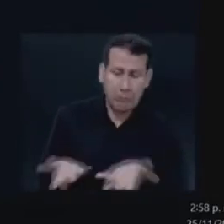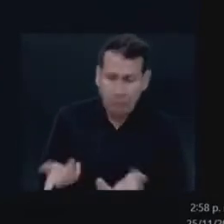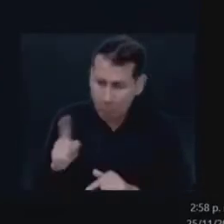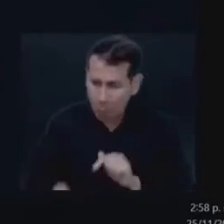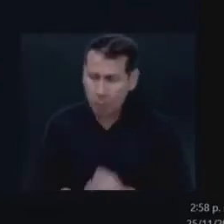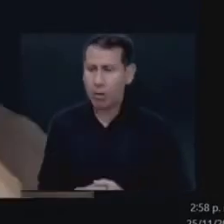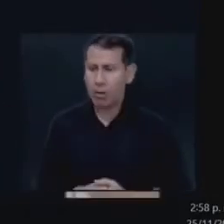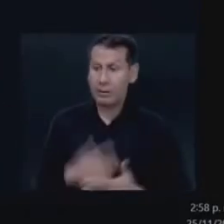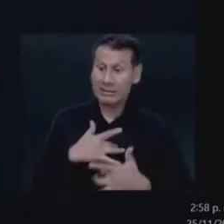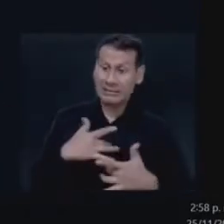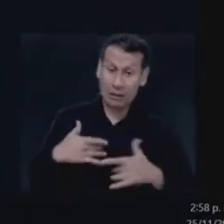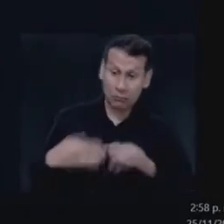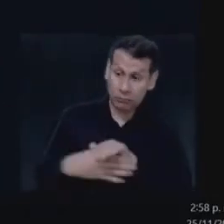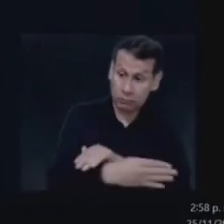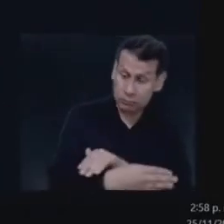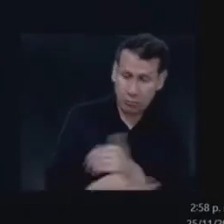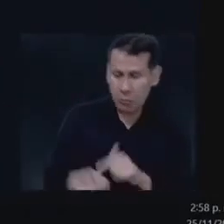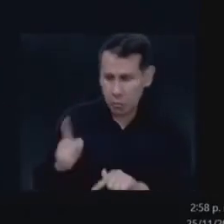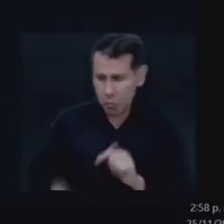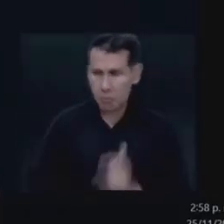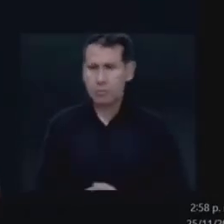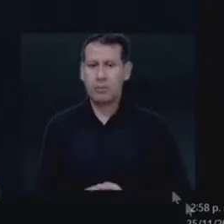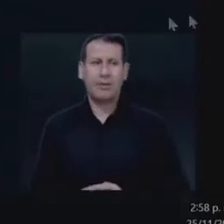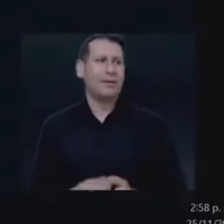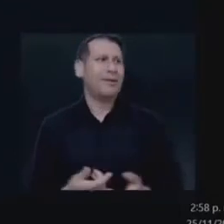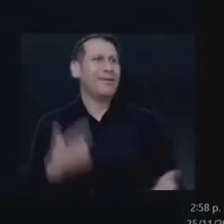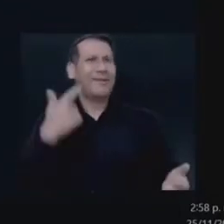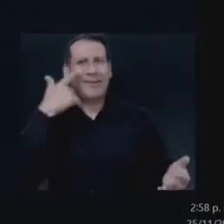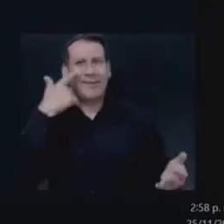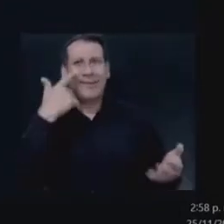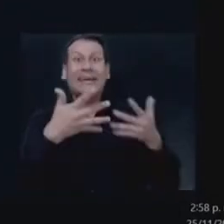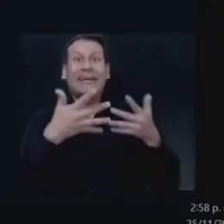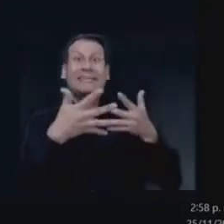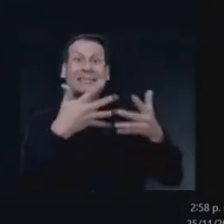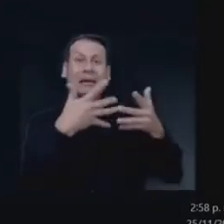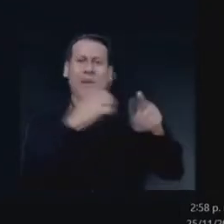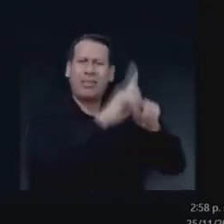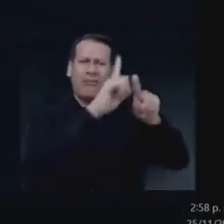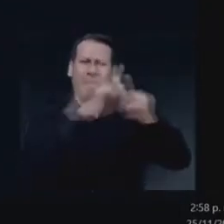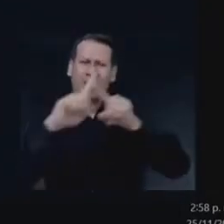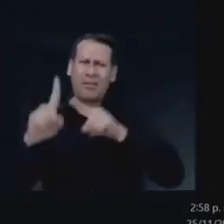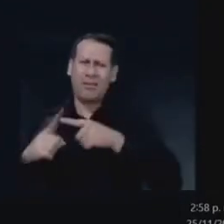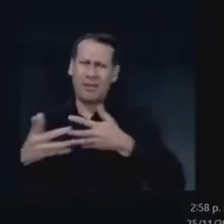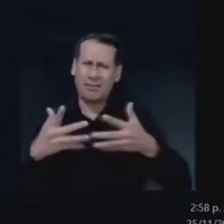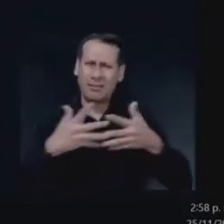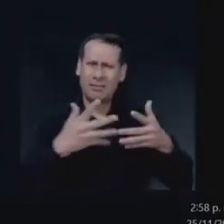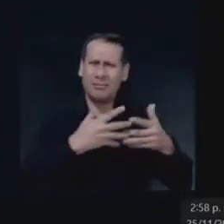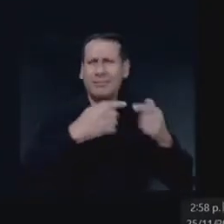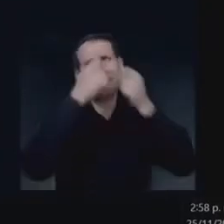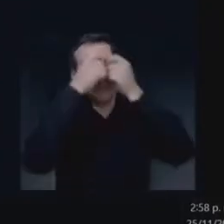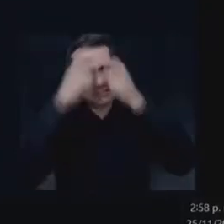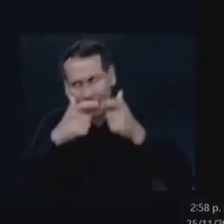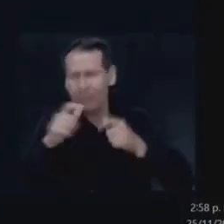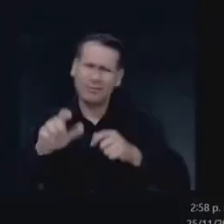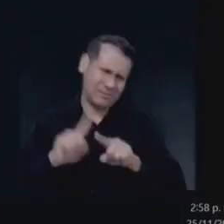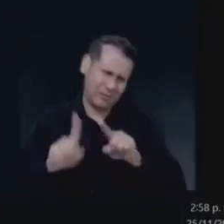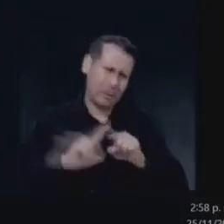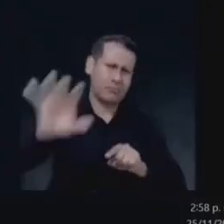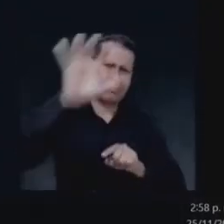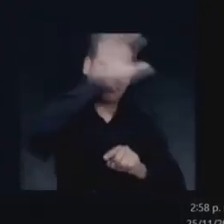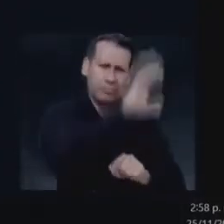no puede tener acceso a los sistemas que los mismos estados ponen para que hagan trámites, para que hagan